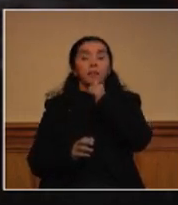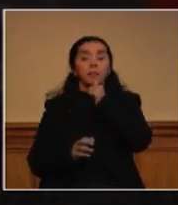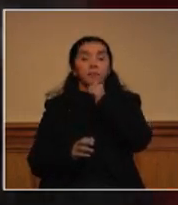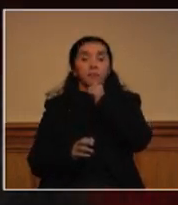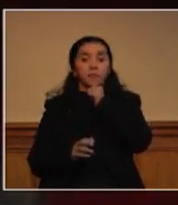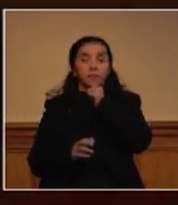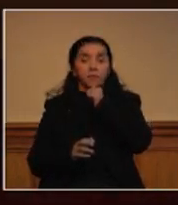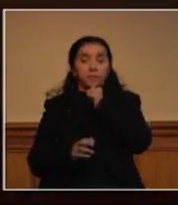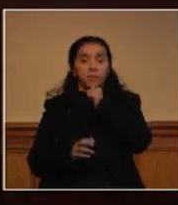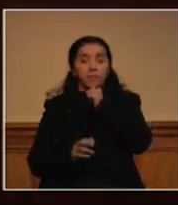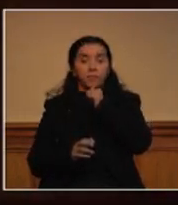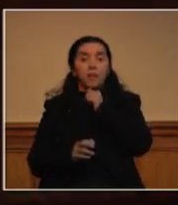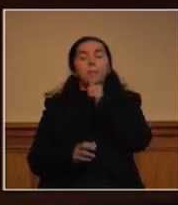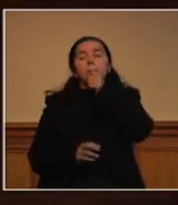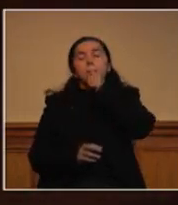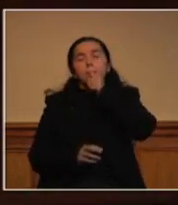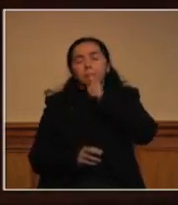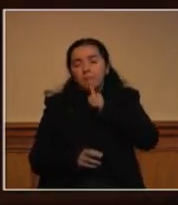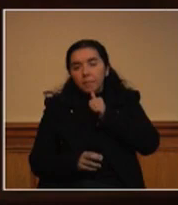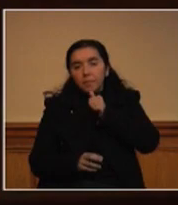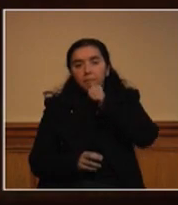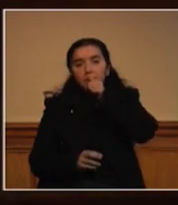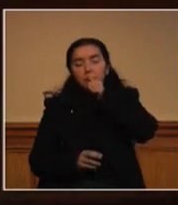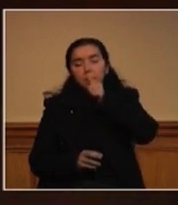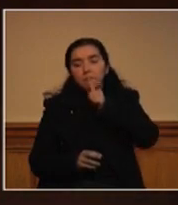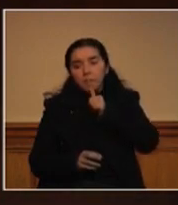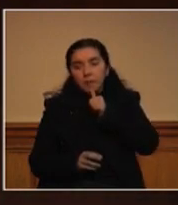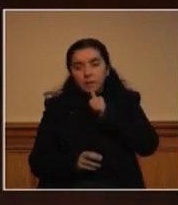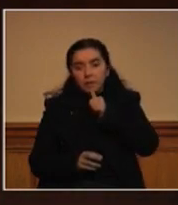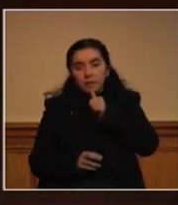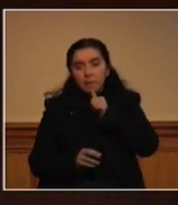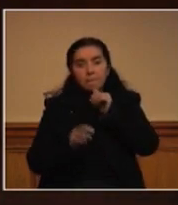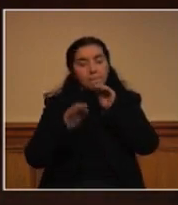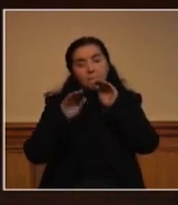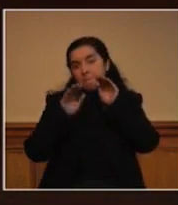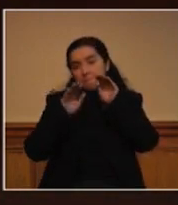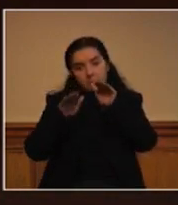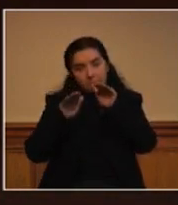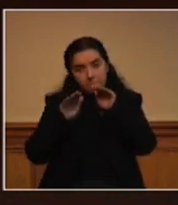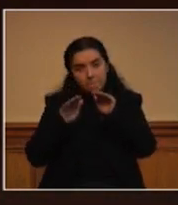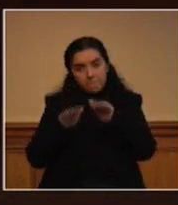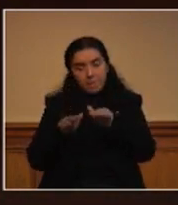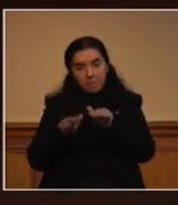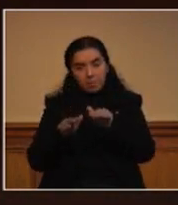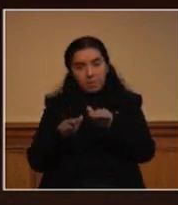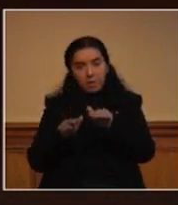falta. Y la seña paciencia es